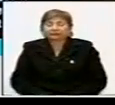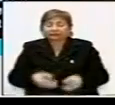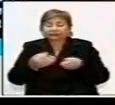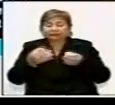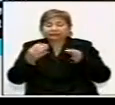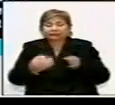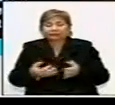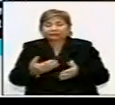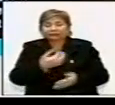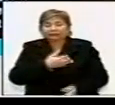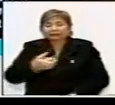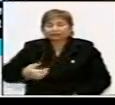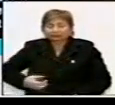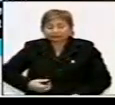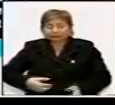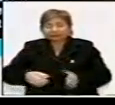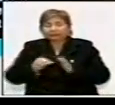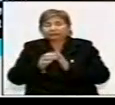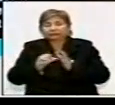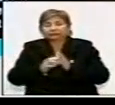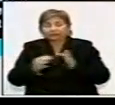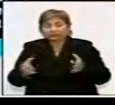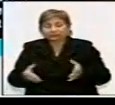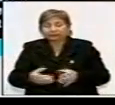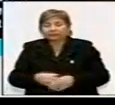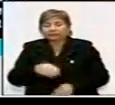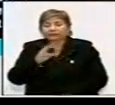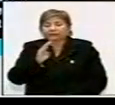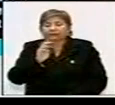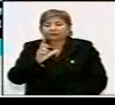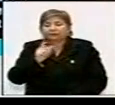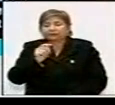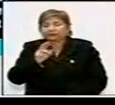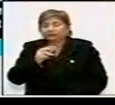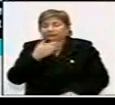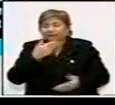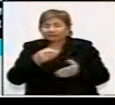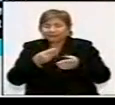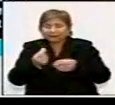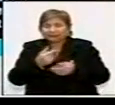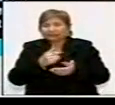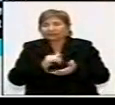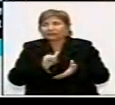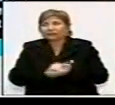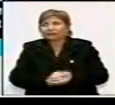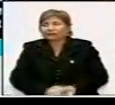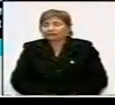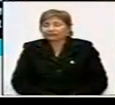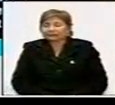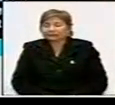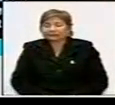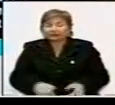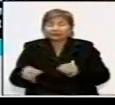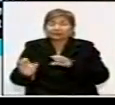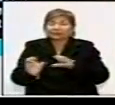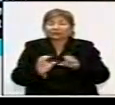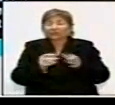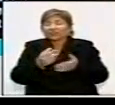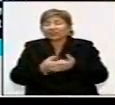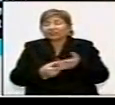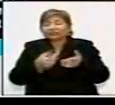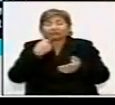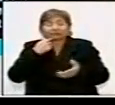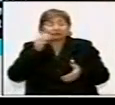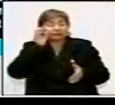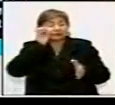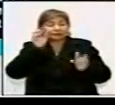final de la presidenta de constitución lo llamaría bartra era sobre esta diferencia que habría que hacer en lo que es por ejemplo